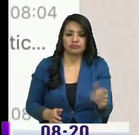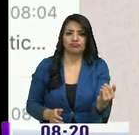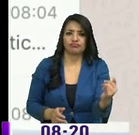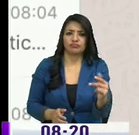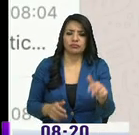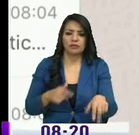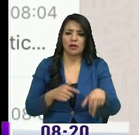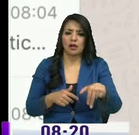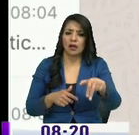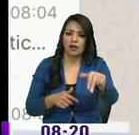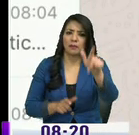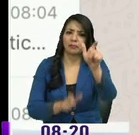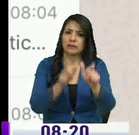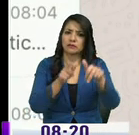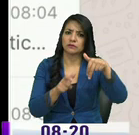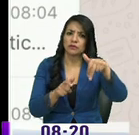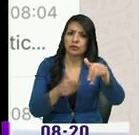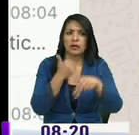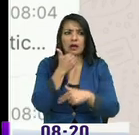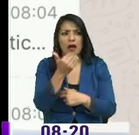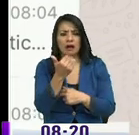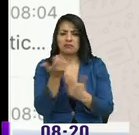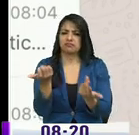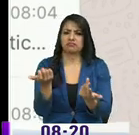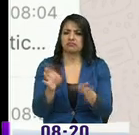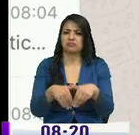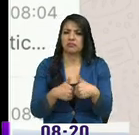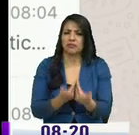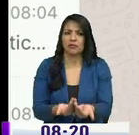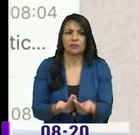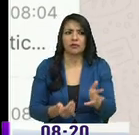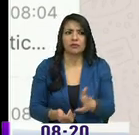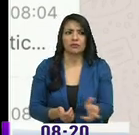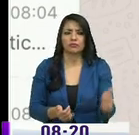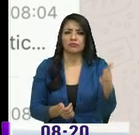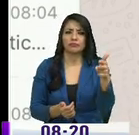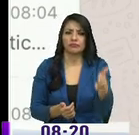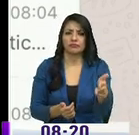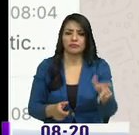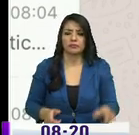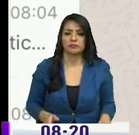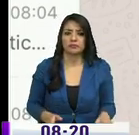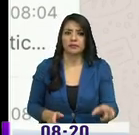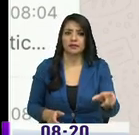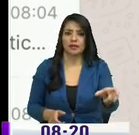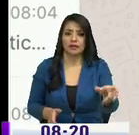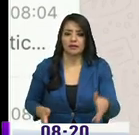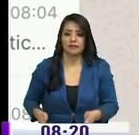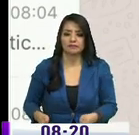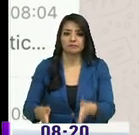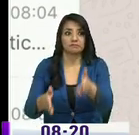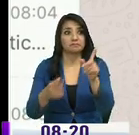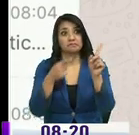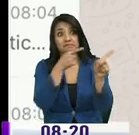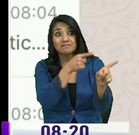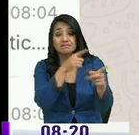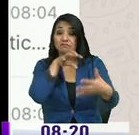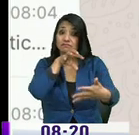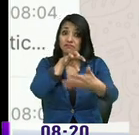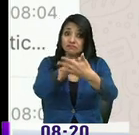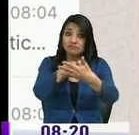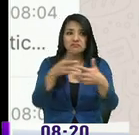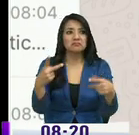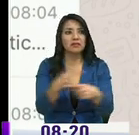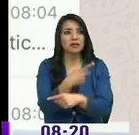pueden transitar los peatones, y está parqueado en la mitad del parterre. Y lo peor de todo es que es